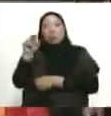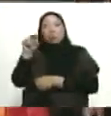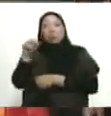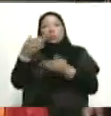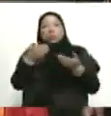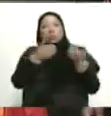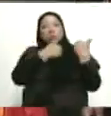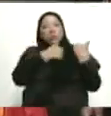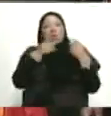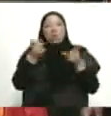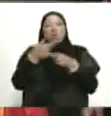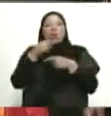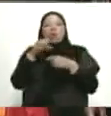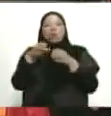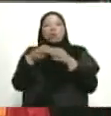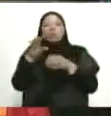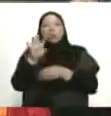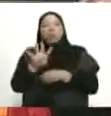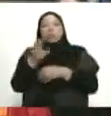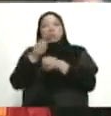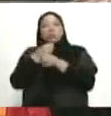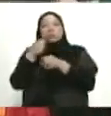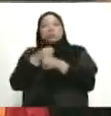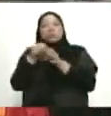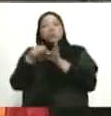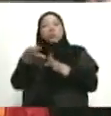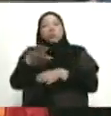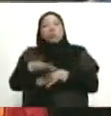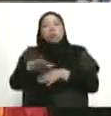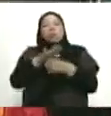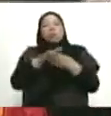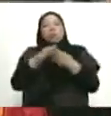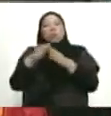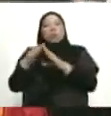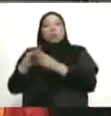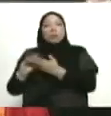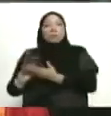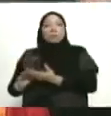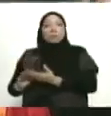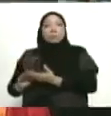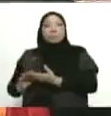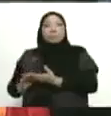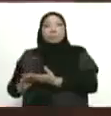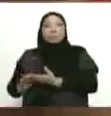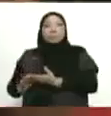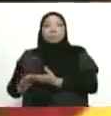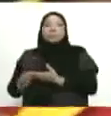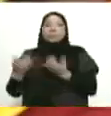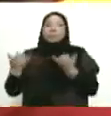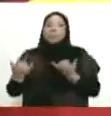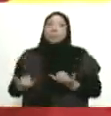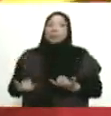Responsable del gas, el eje 4. ¿Y trabaja dónde? Con la comunidad. Ahora,